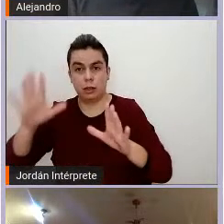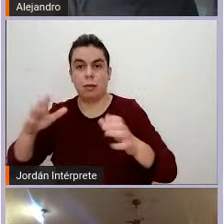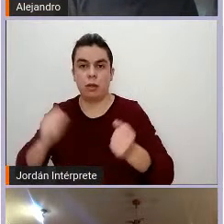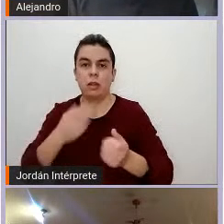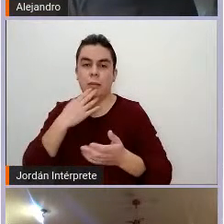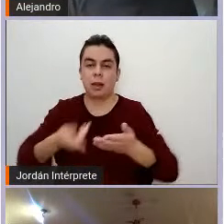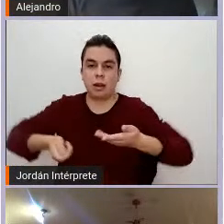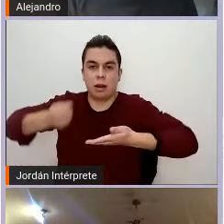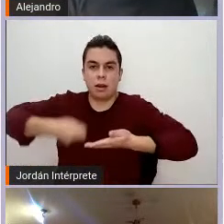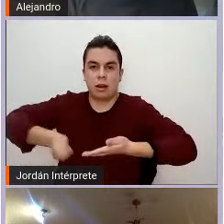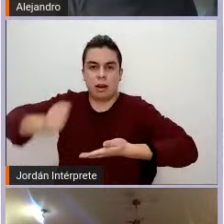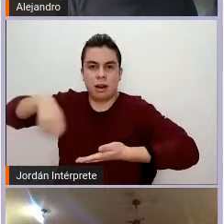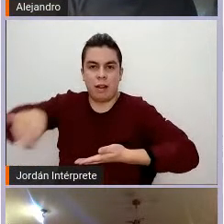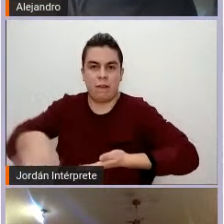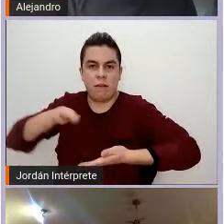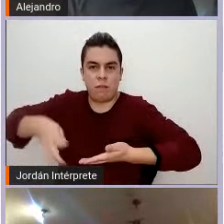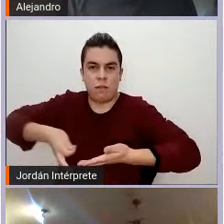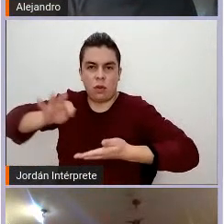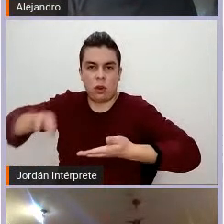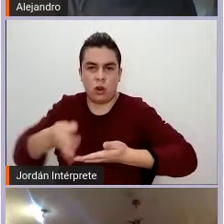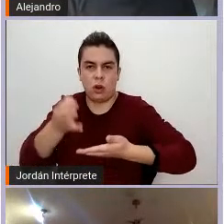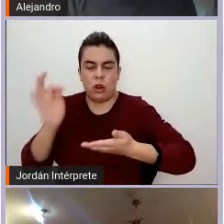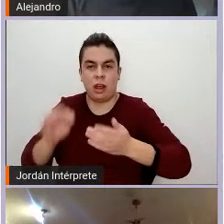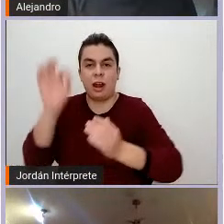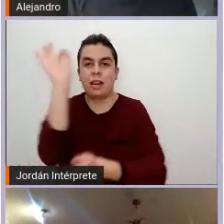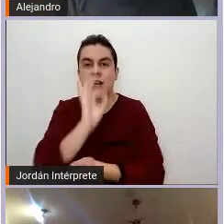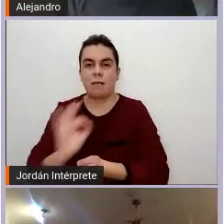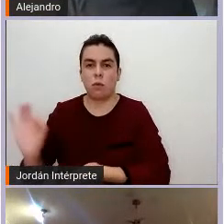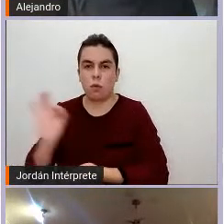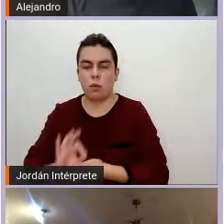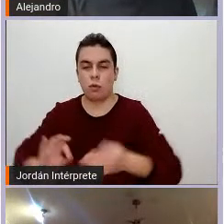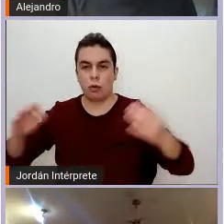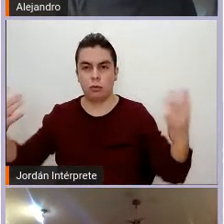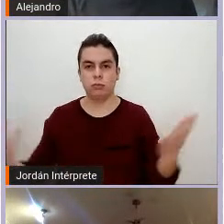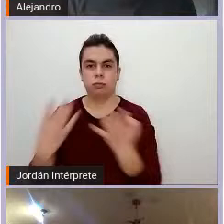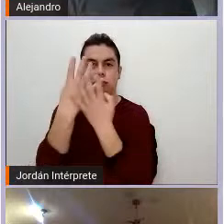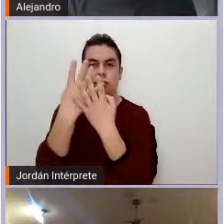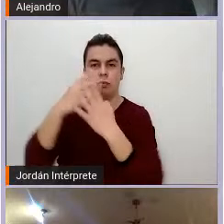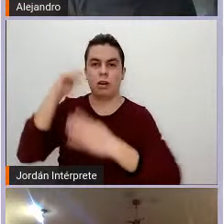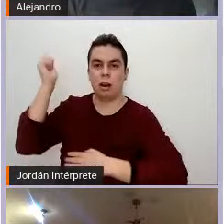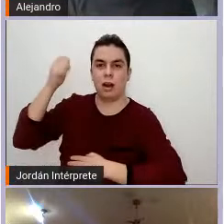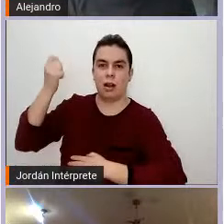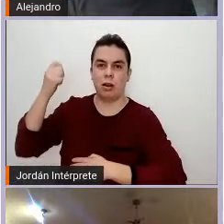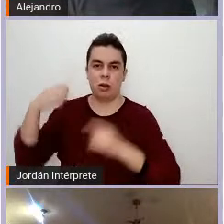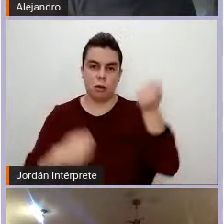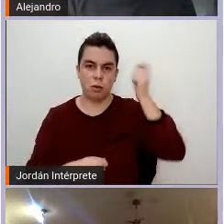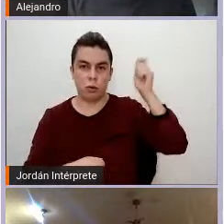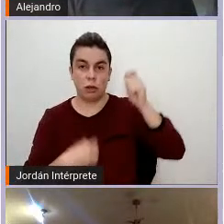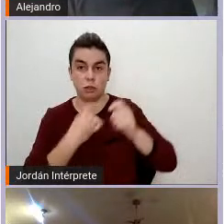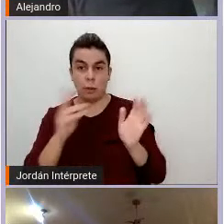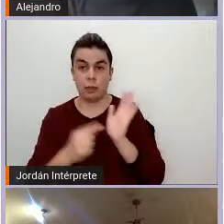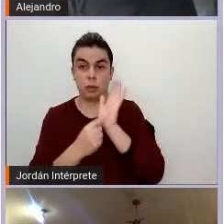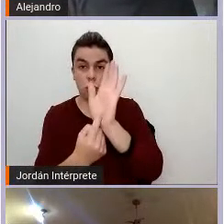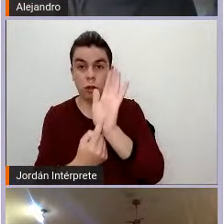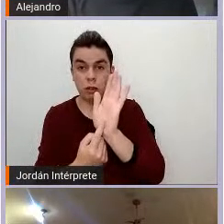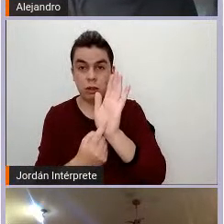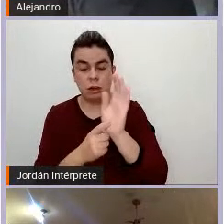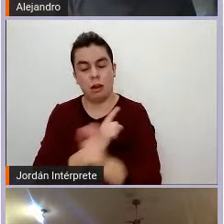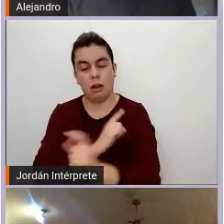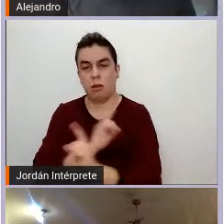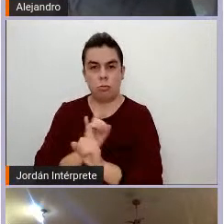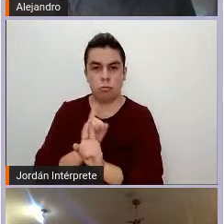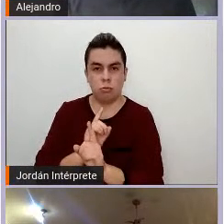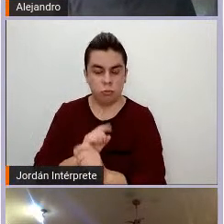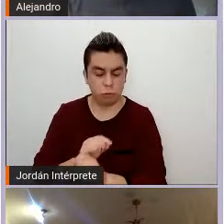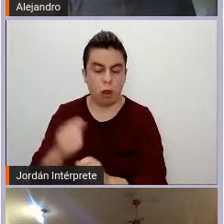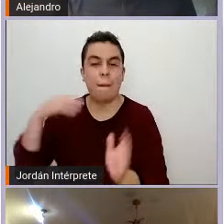Así, esta arpillera simboliza mucho más que una simple representación visual de una danza y su práctica. Cabe destacar que